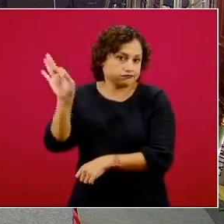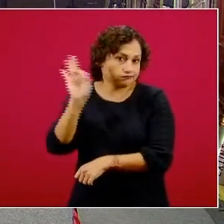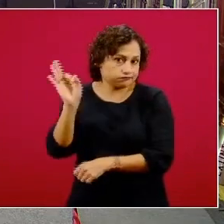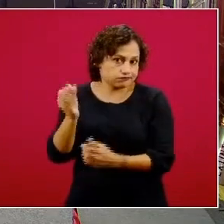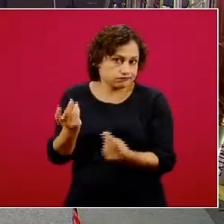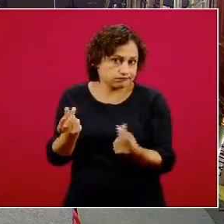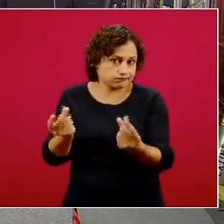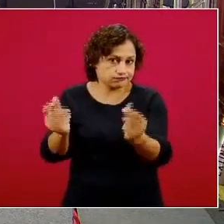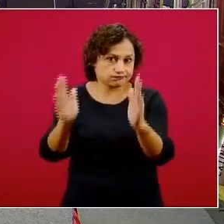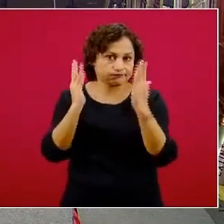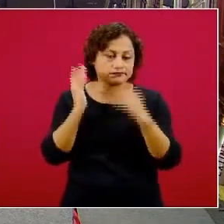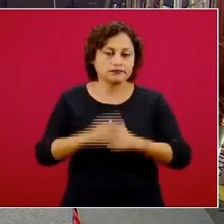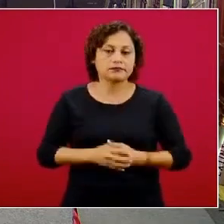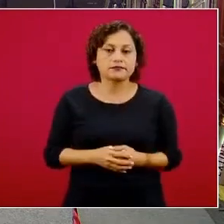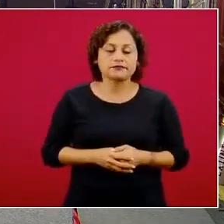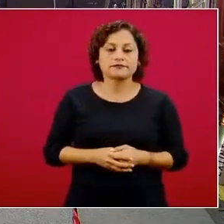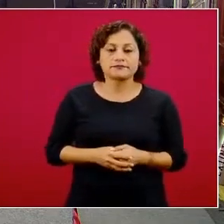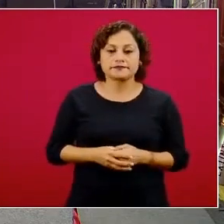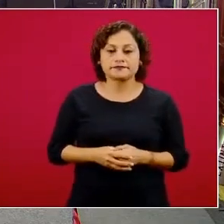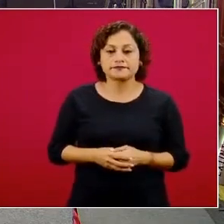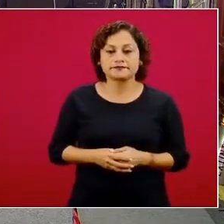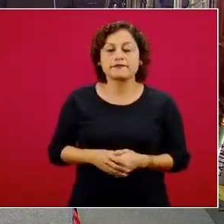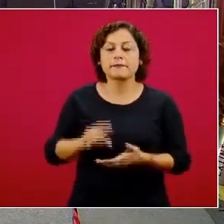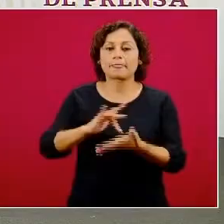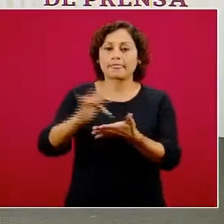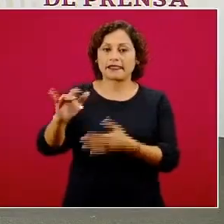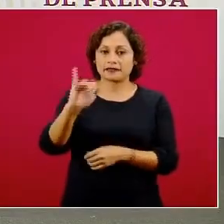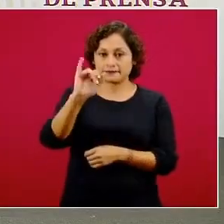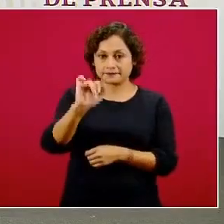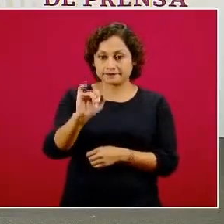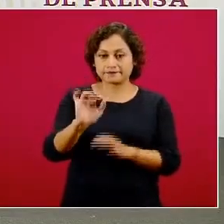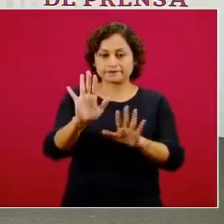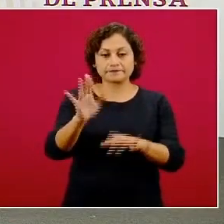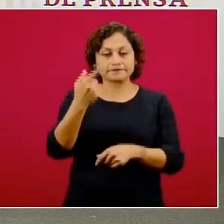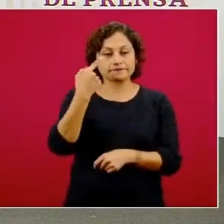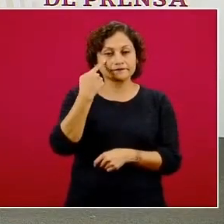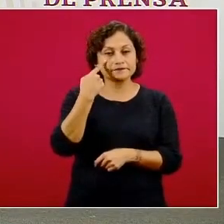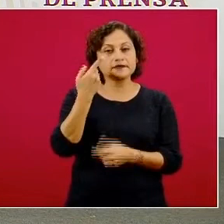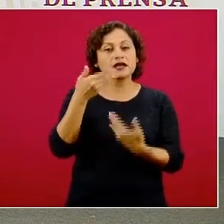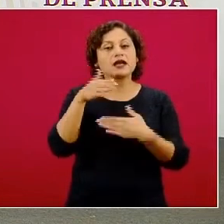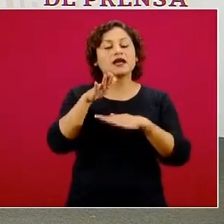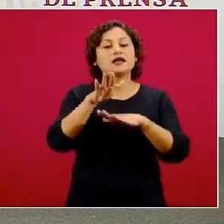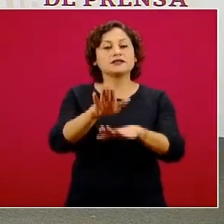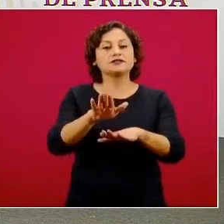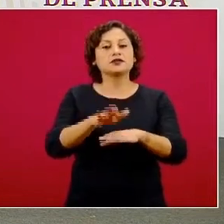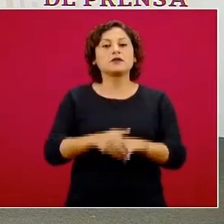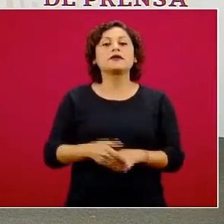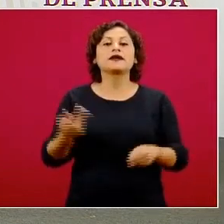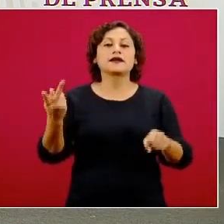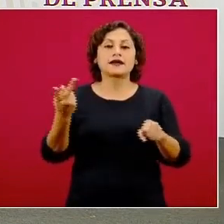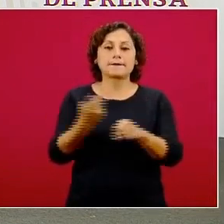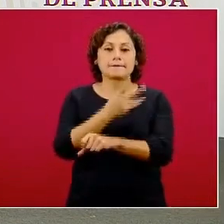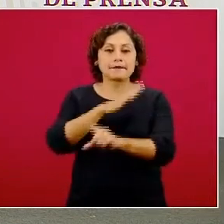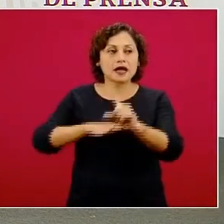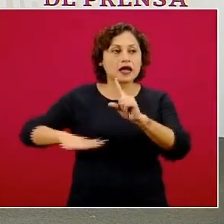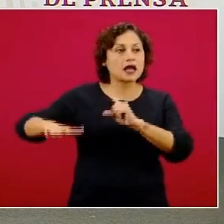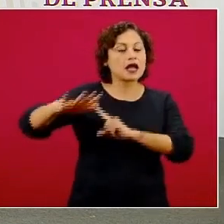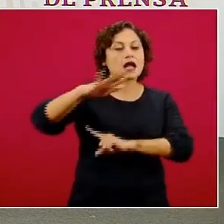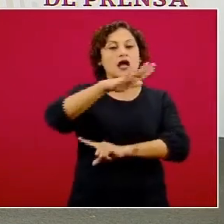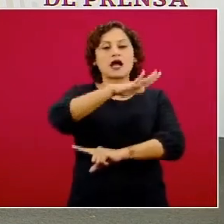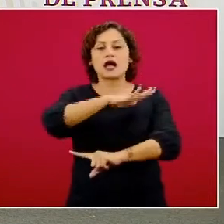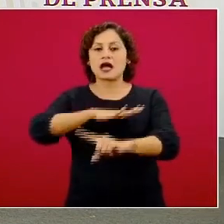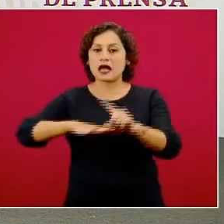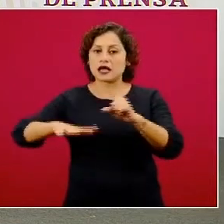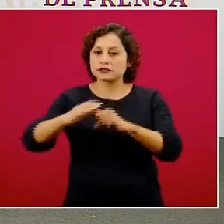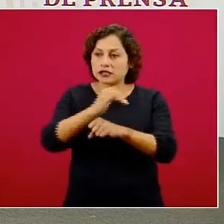Gracias, sí. Pues yo comentar un poquito sobre la situación meteorológica que nos hace la